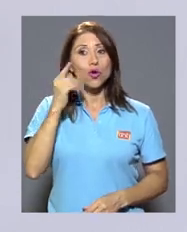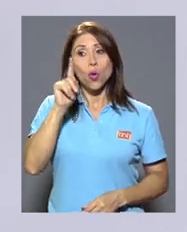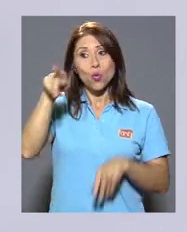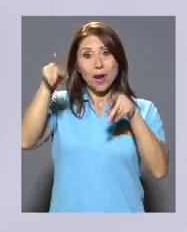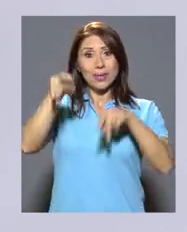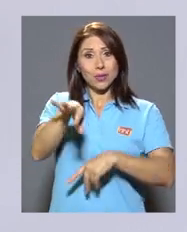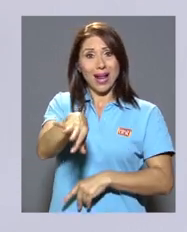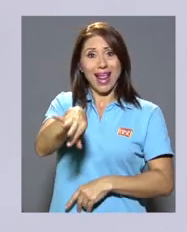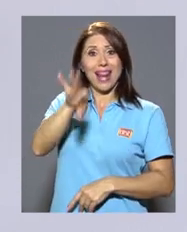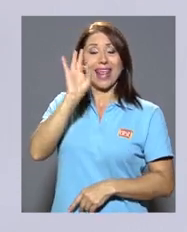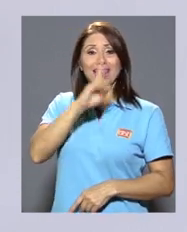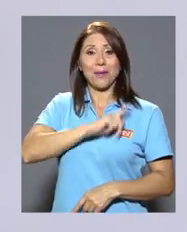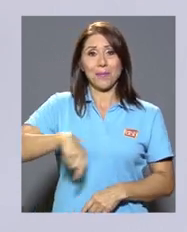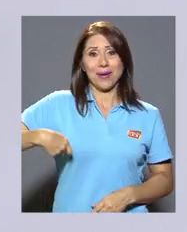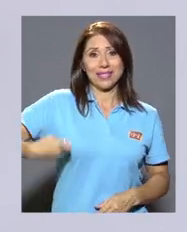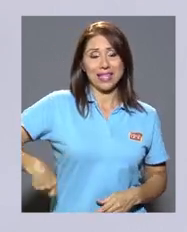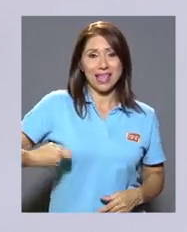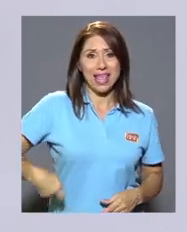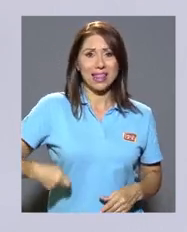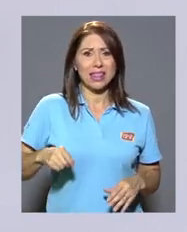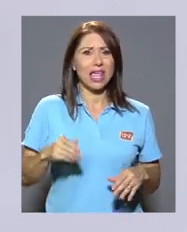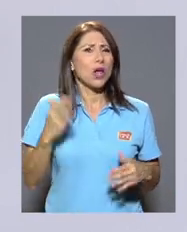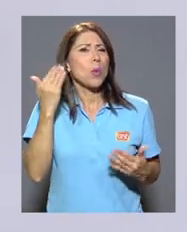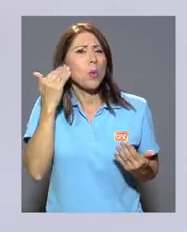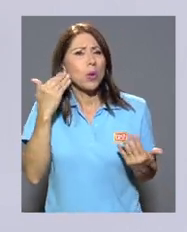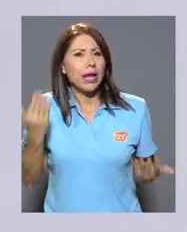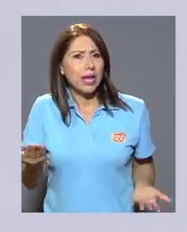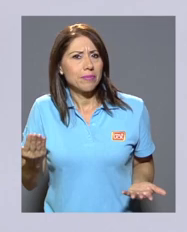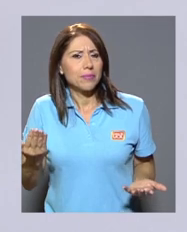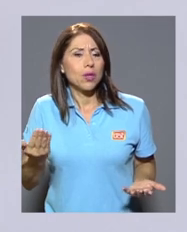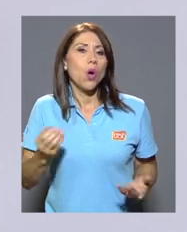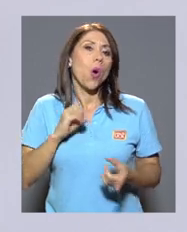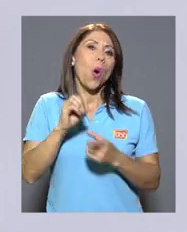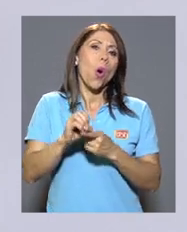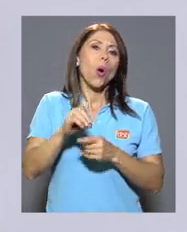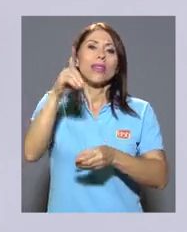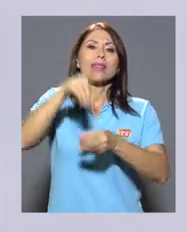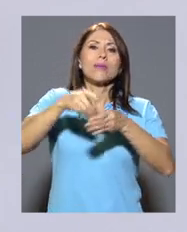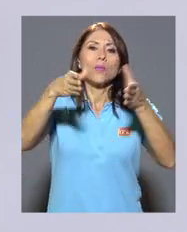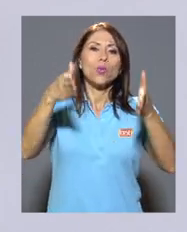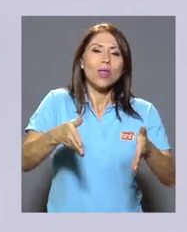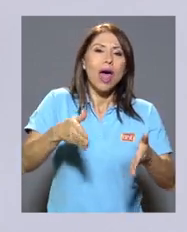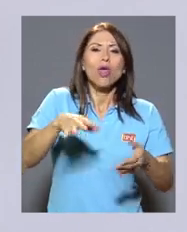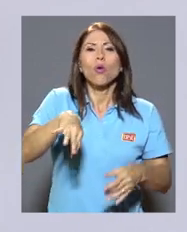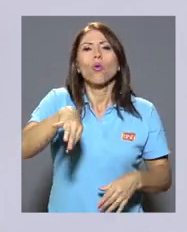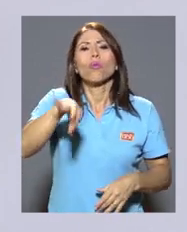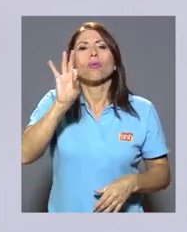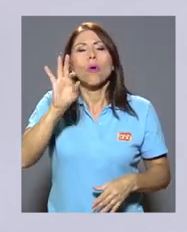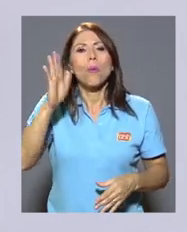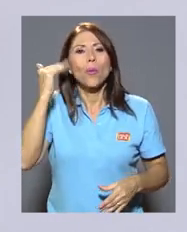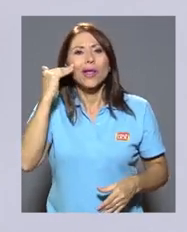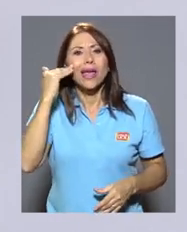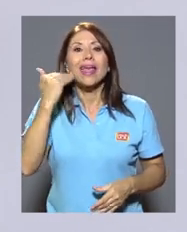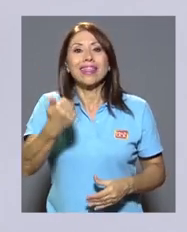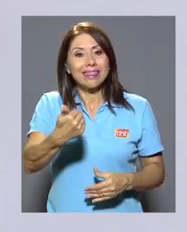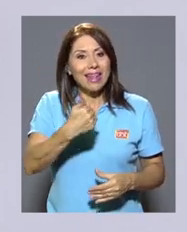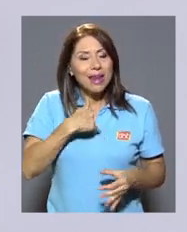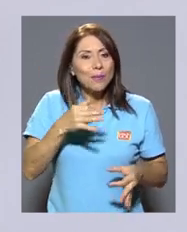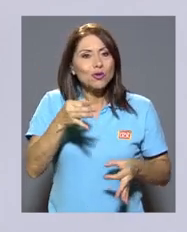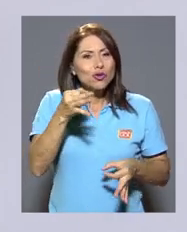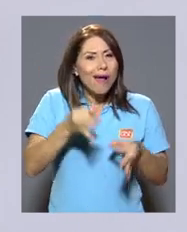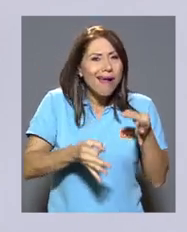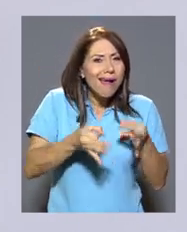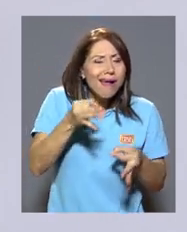presidente presidenta fue o quedó electo diputado o diputada tenemos argumentos tenemos razones